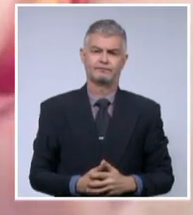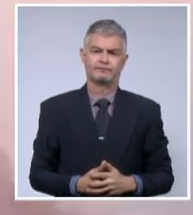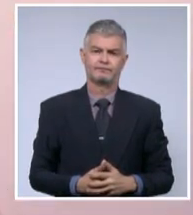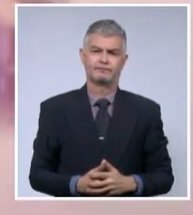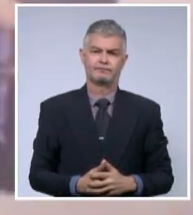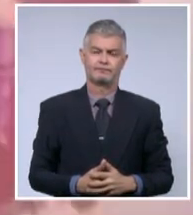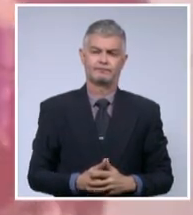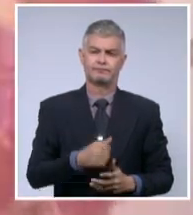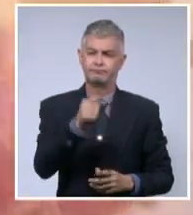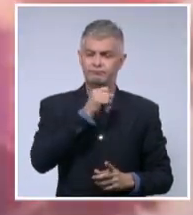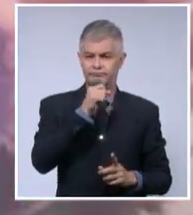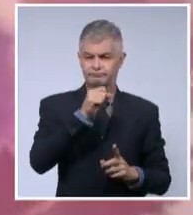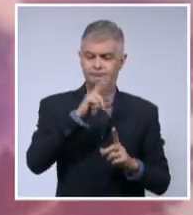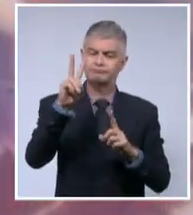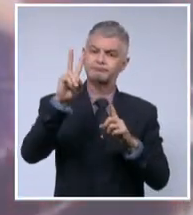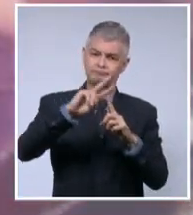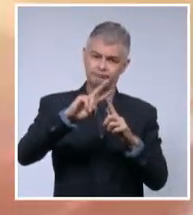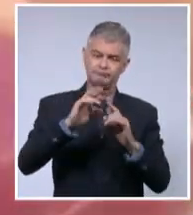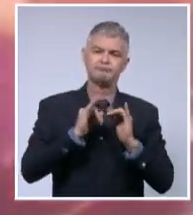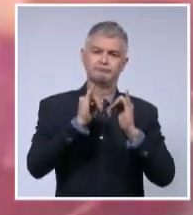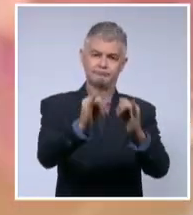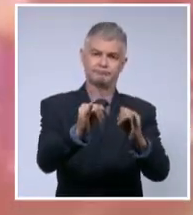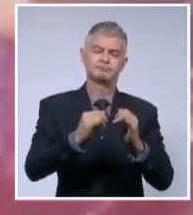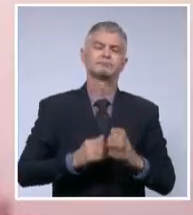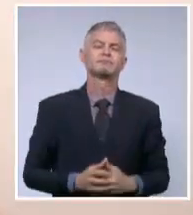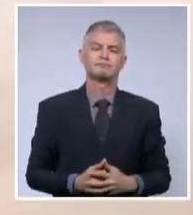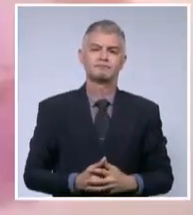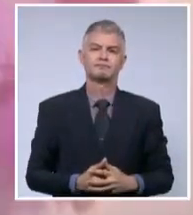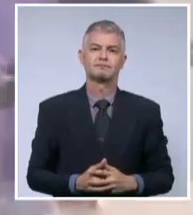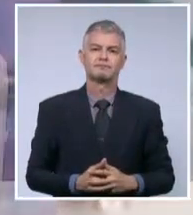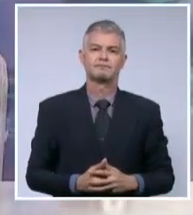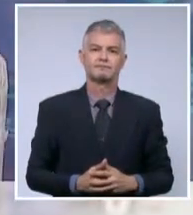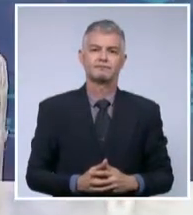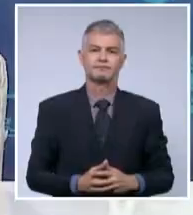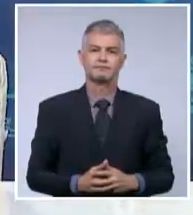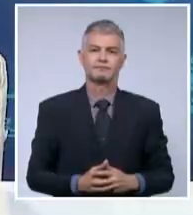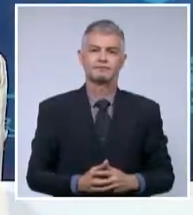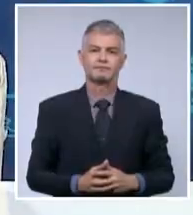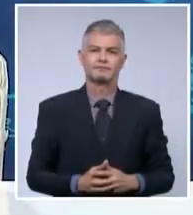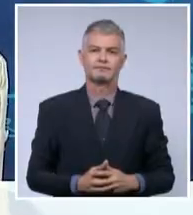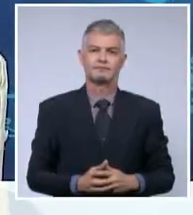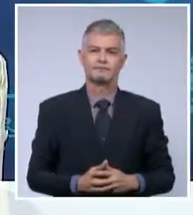Daniel González Cabello, Sistema Informativo de la Televisión Cubana. La década de...